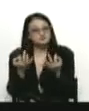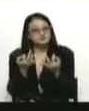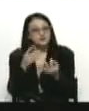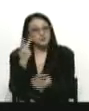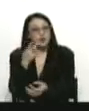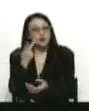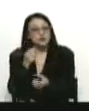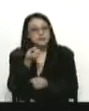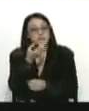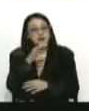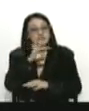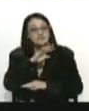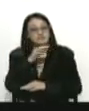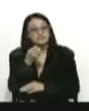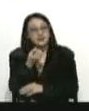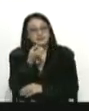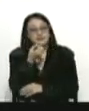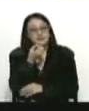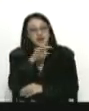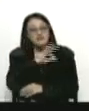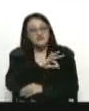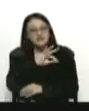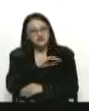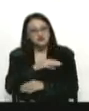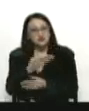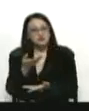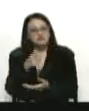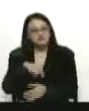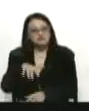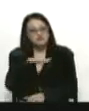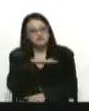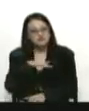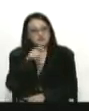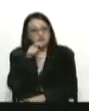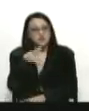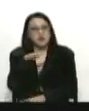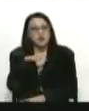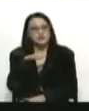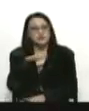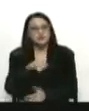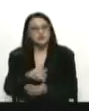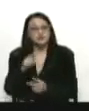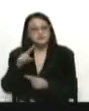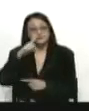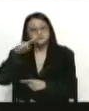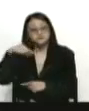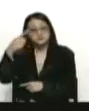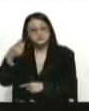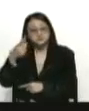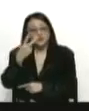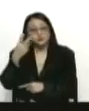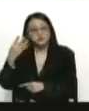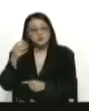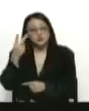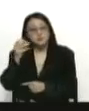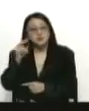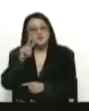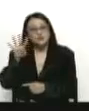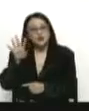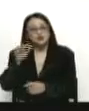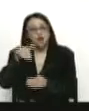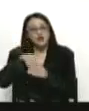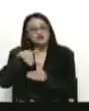para beneficio de nuestro pueblo, que es lo más importante por encima de todo. Este año próximo, 2024, habrá elecciones en Venezuela y la